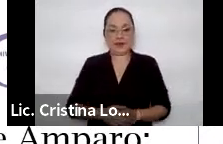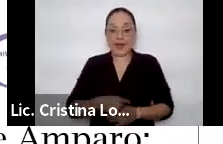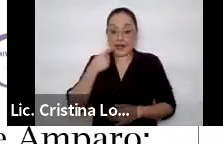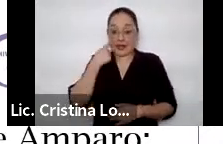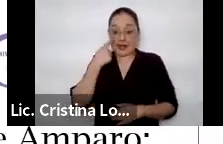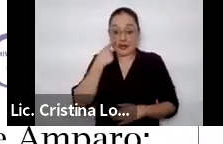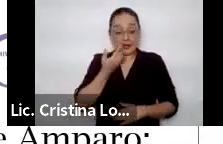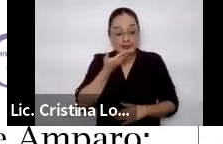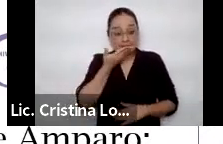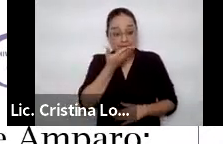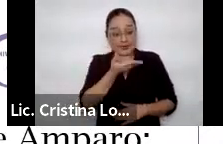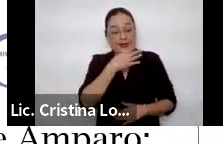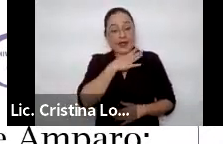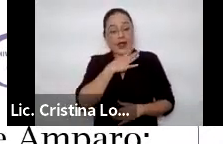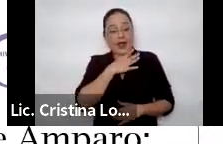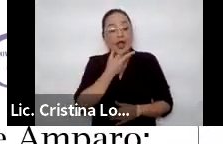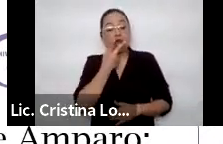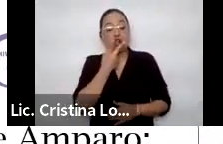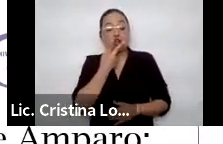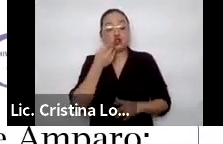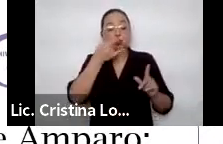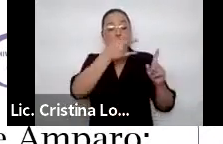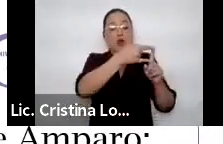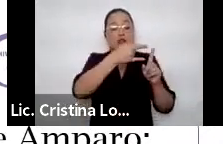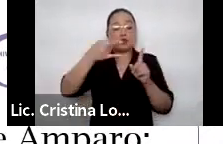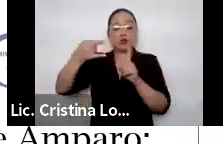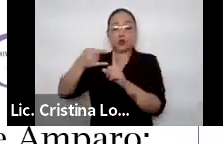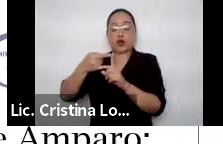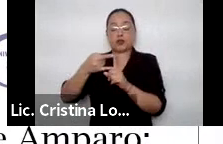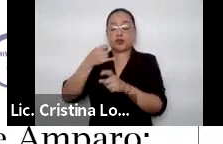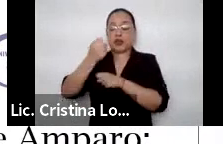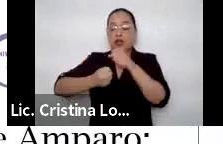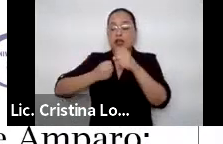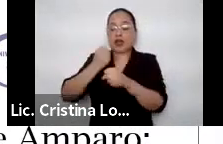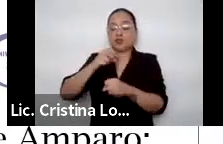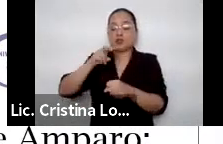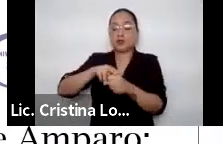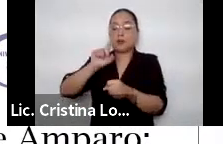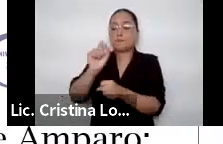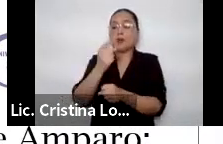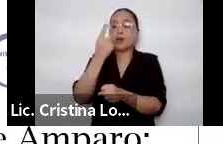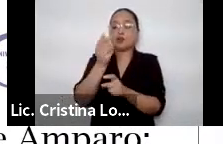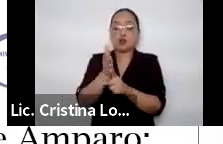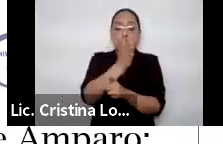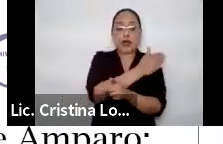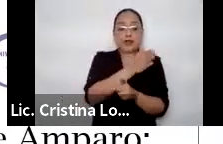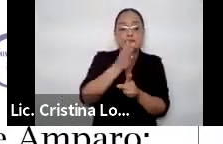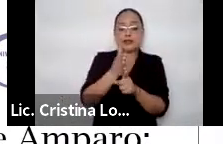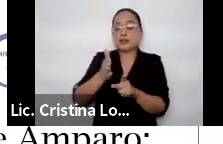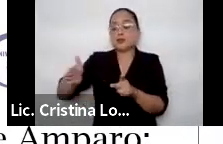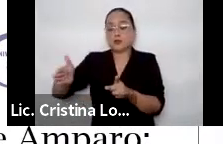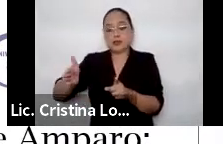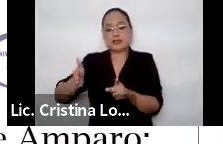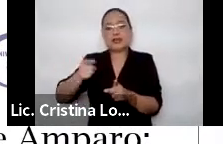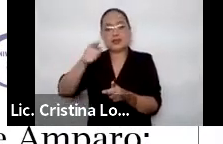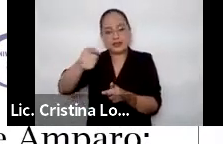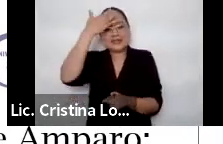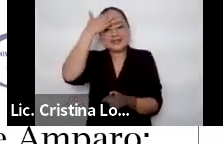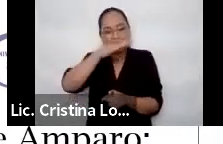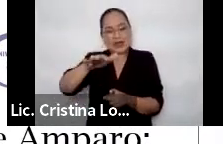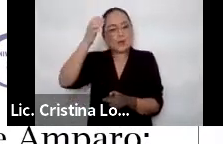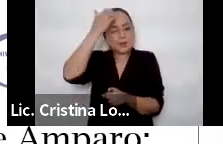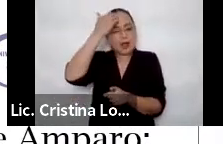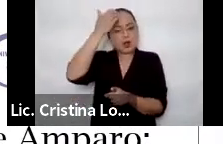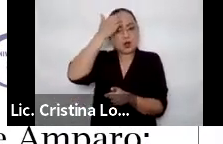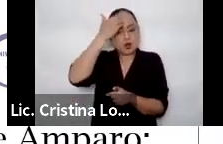podemos observar 2 grandes cuadros antes de la reforma y después de la reforma para que ustedes tengan un panorama de